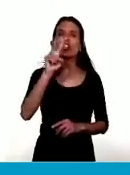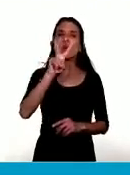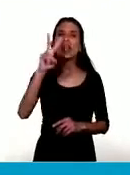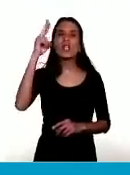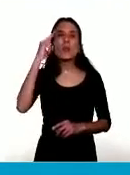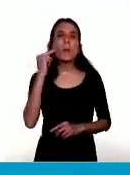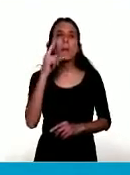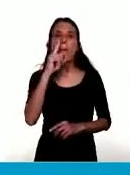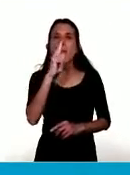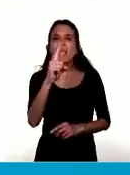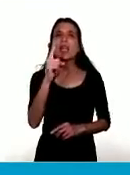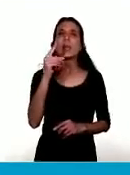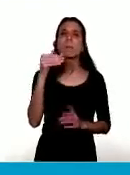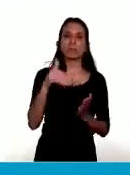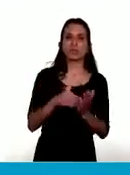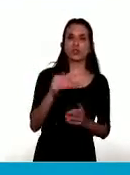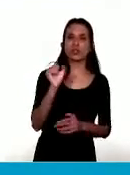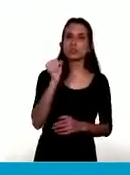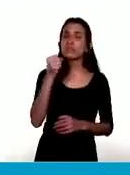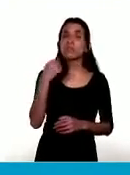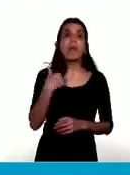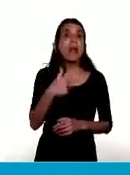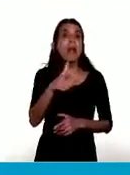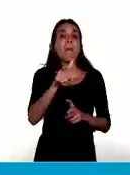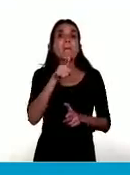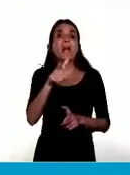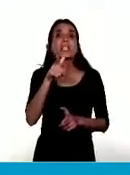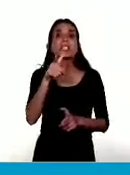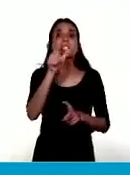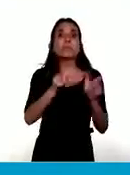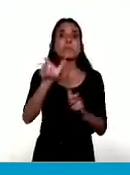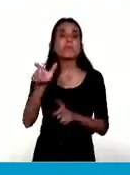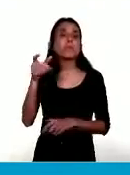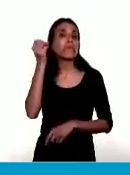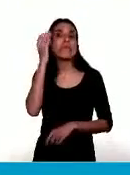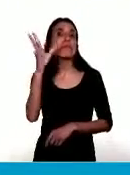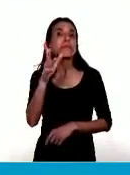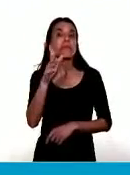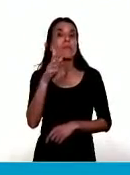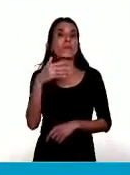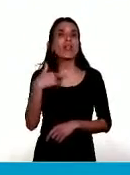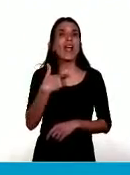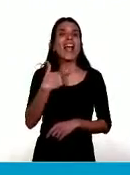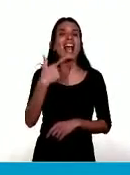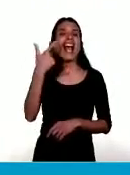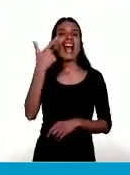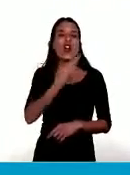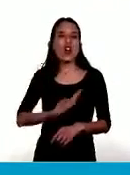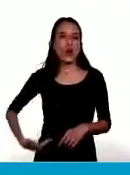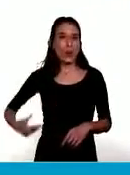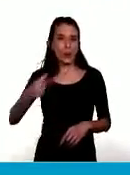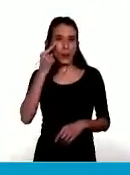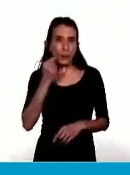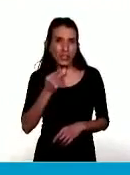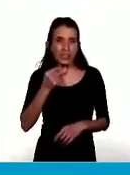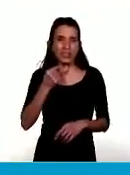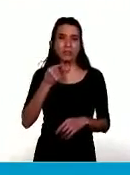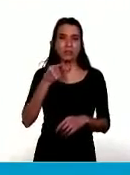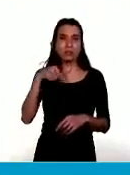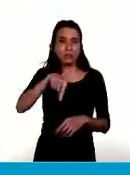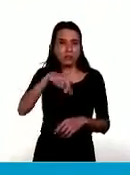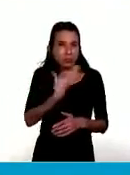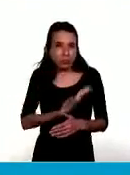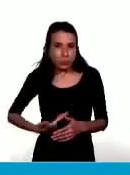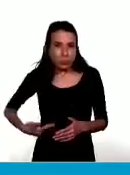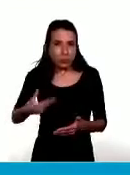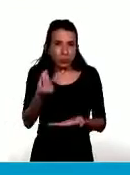pesos. Si uno tiene en cuenta lo que el gobernador está solicitando a esta Cámara